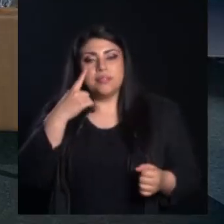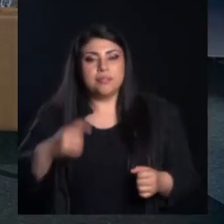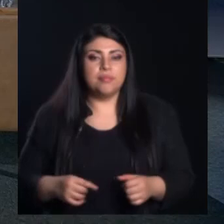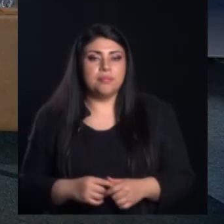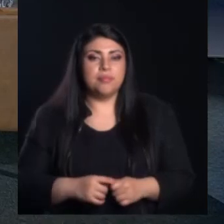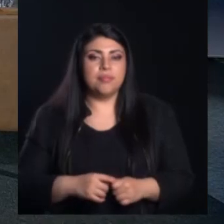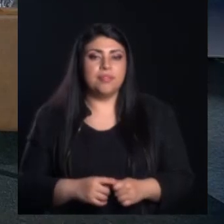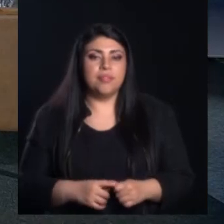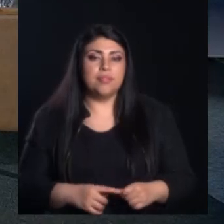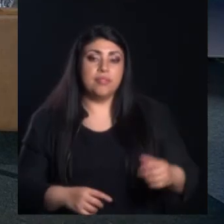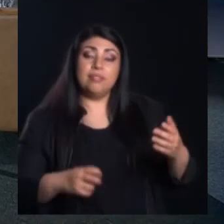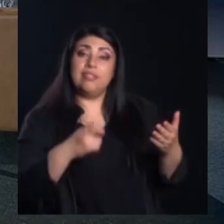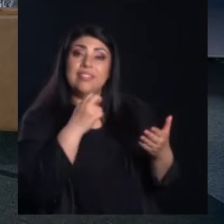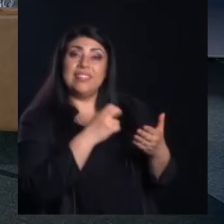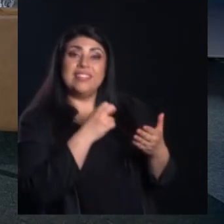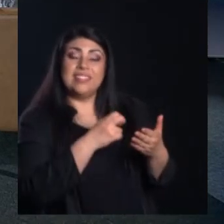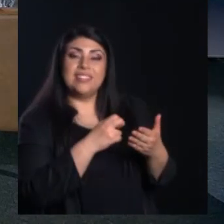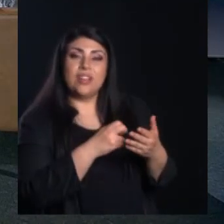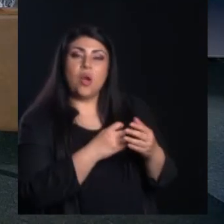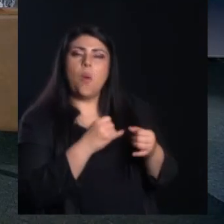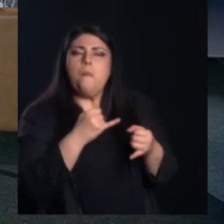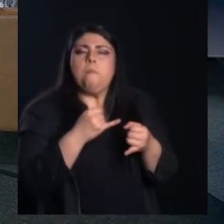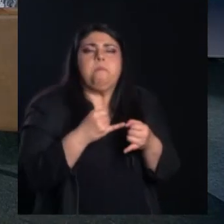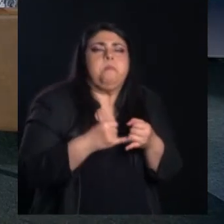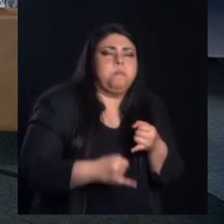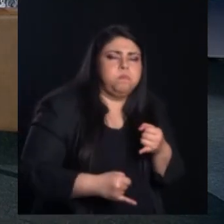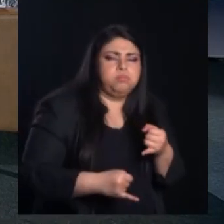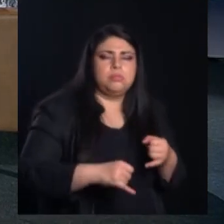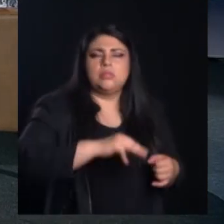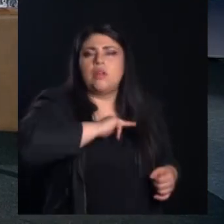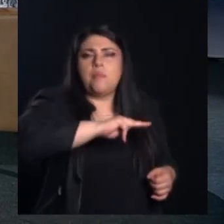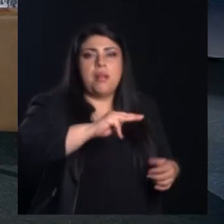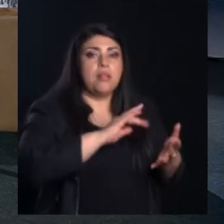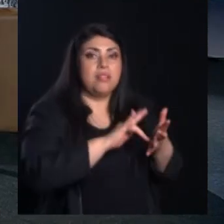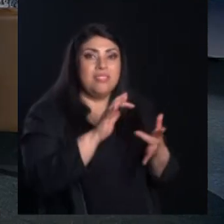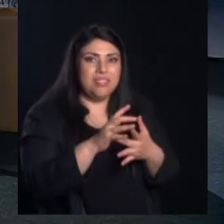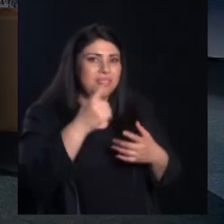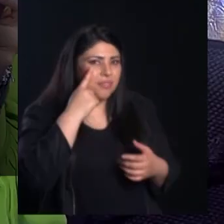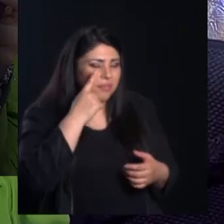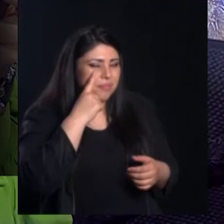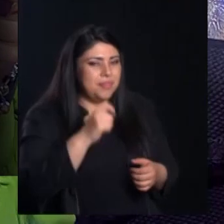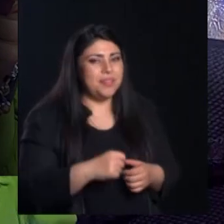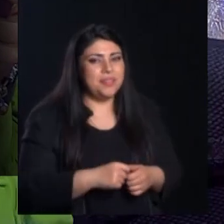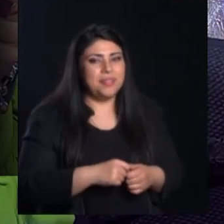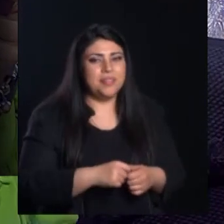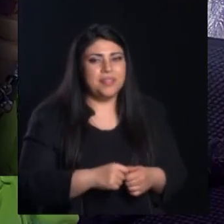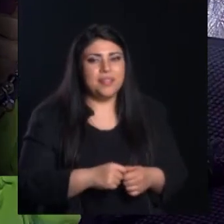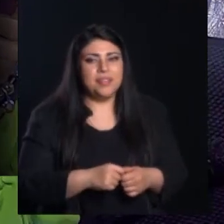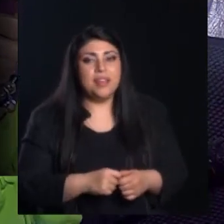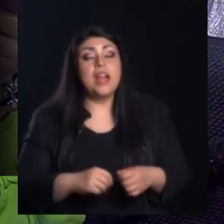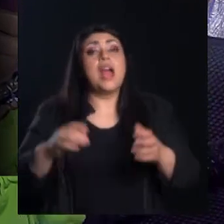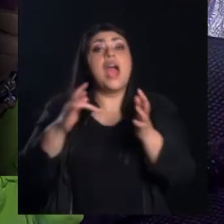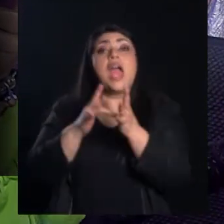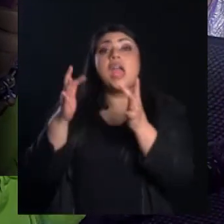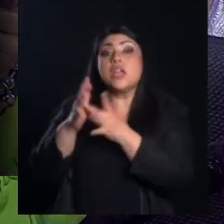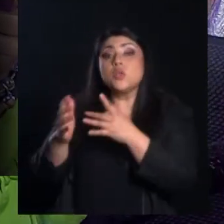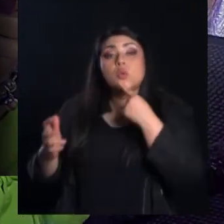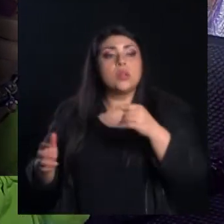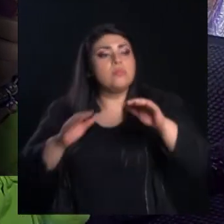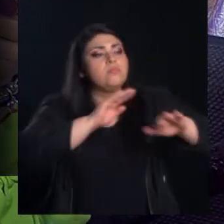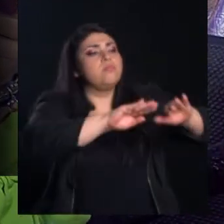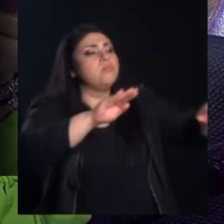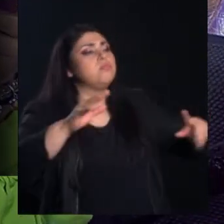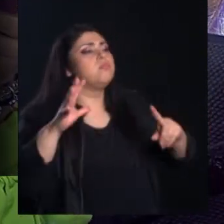fue uno de los últimos mandatos de jesús marcos 16 15 y les dijo ir por todo el